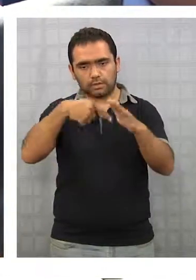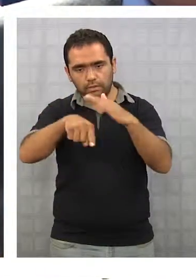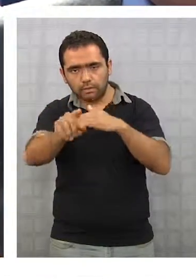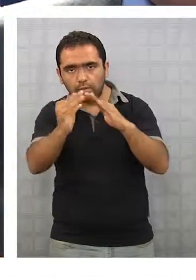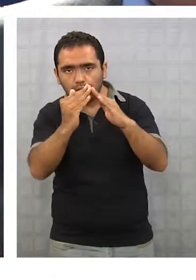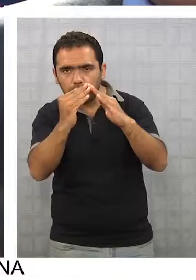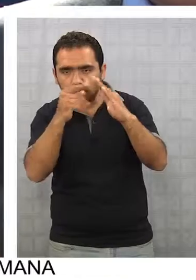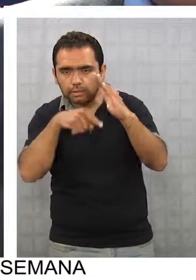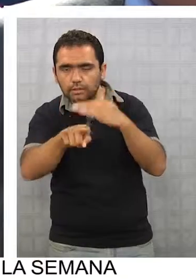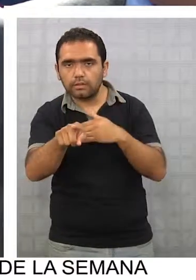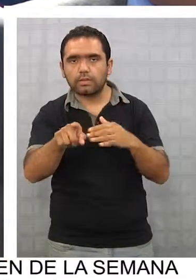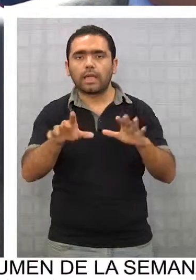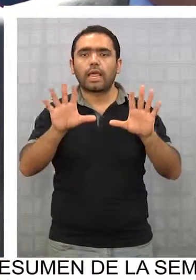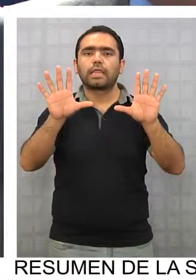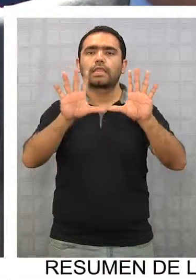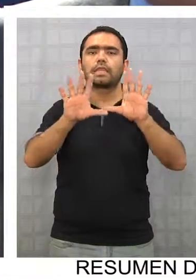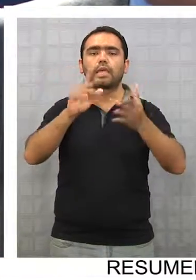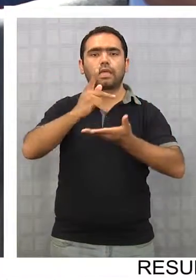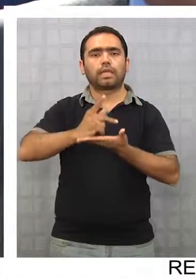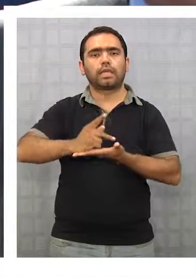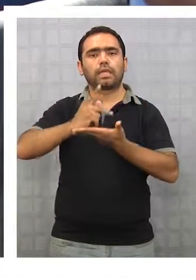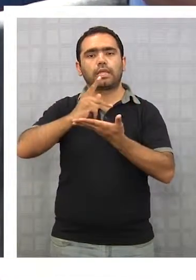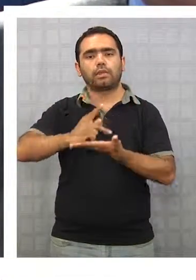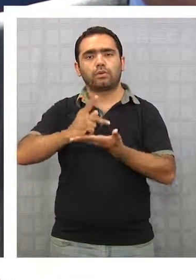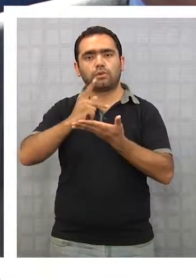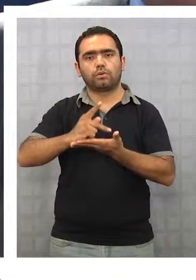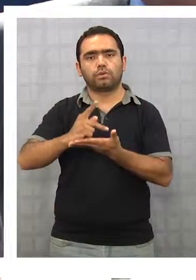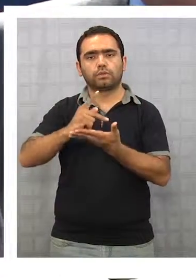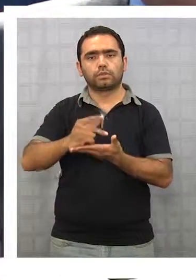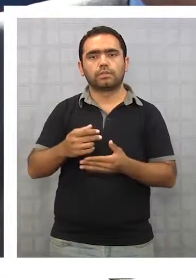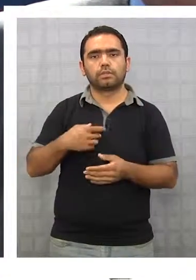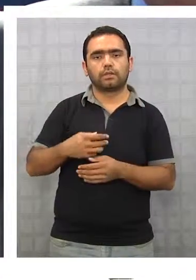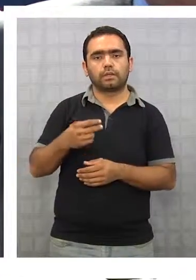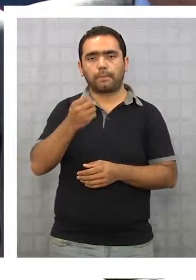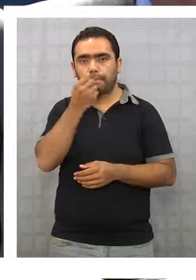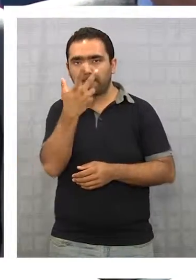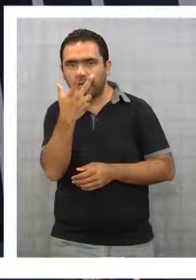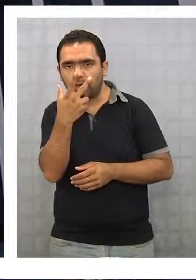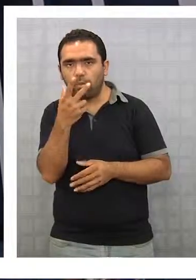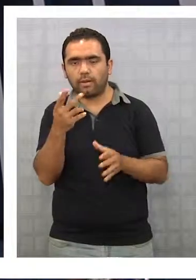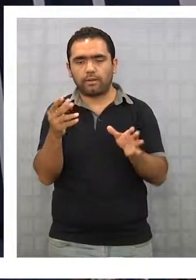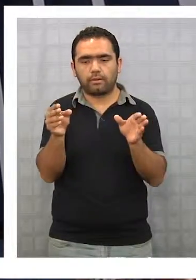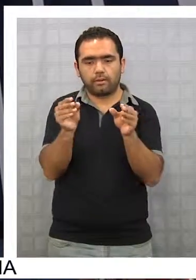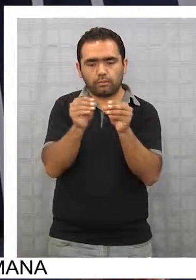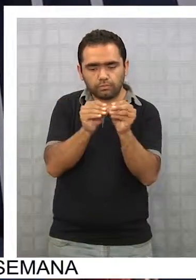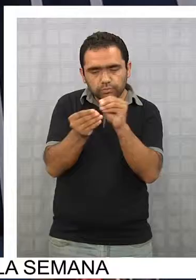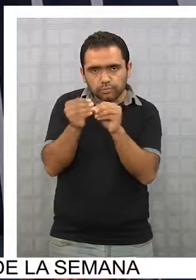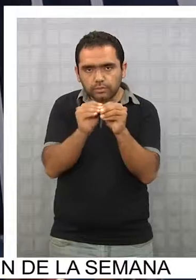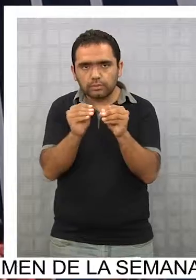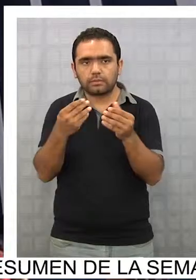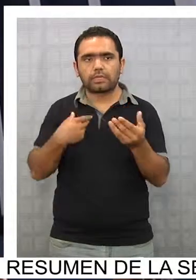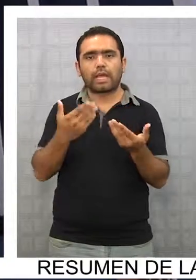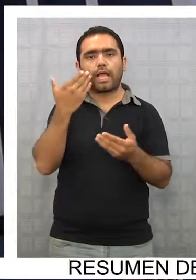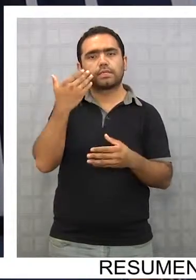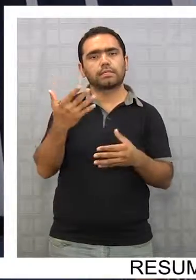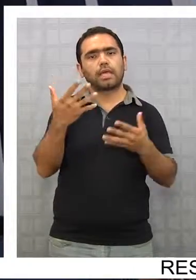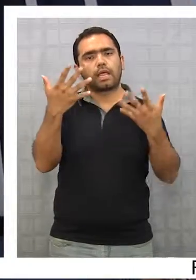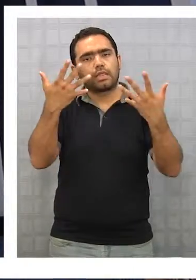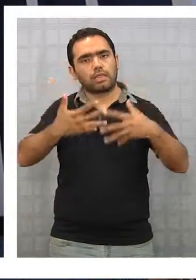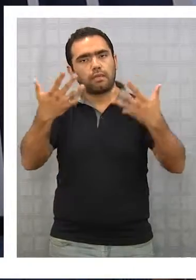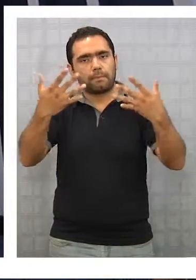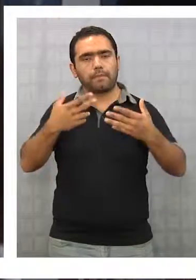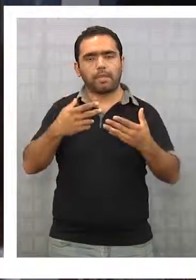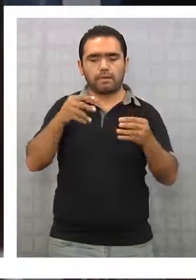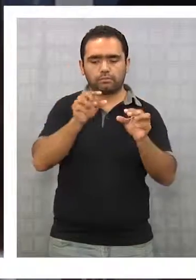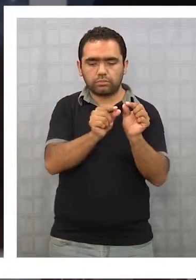domicilio, más de 10 kilos de marihuana prensada. Eso equivale a aproximadamente 10.000 dosis de